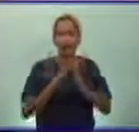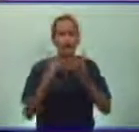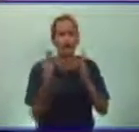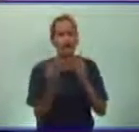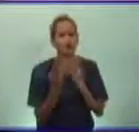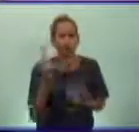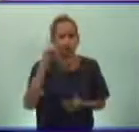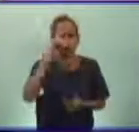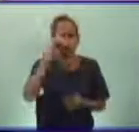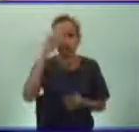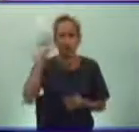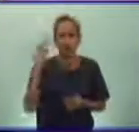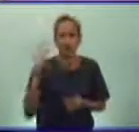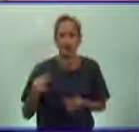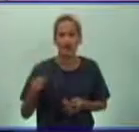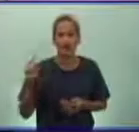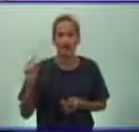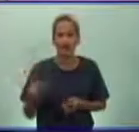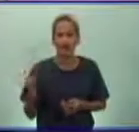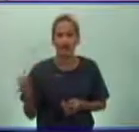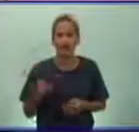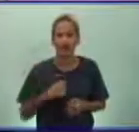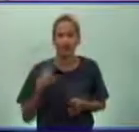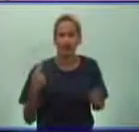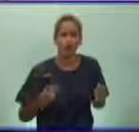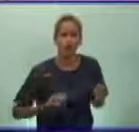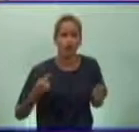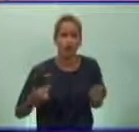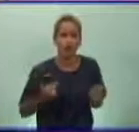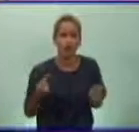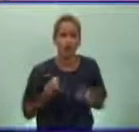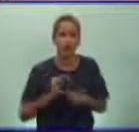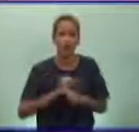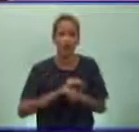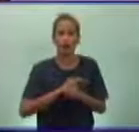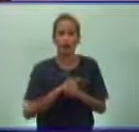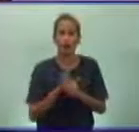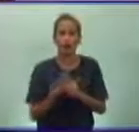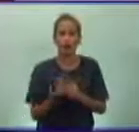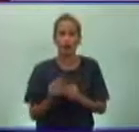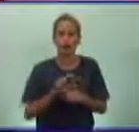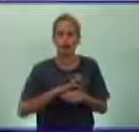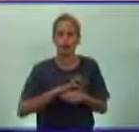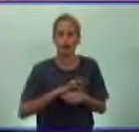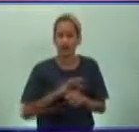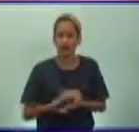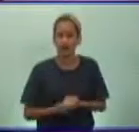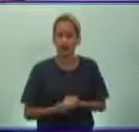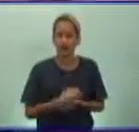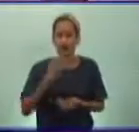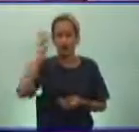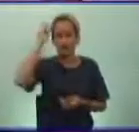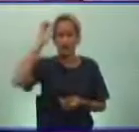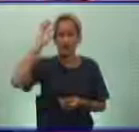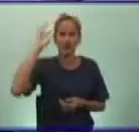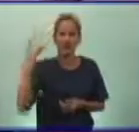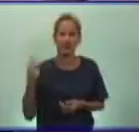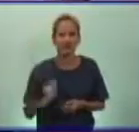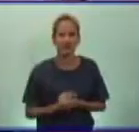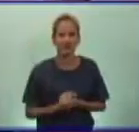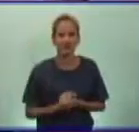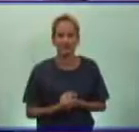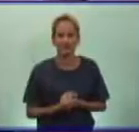están luchando contra el coronavirus. En cuanto a Celia, como diría la canción, a